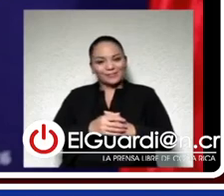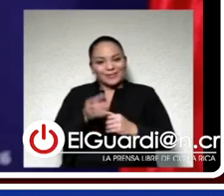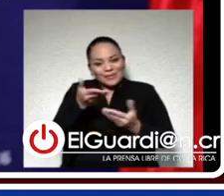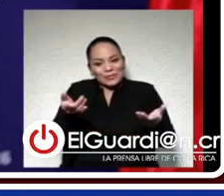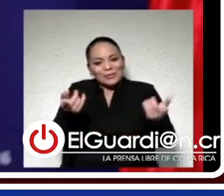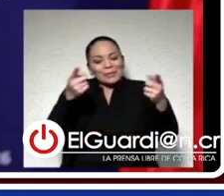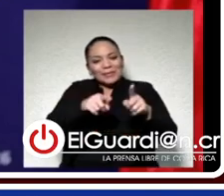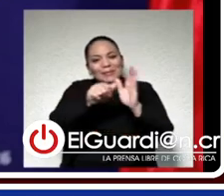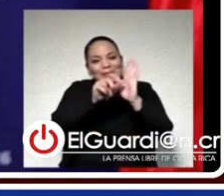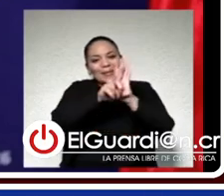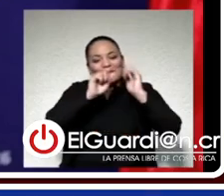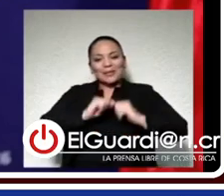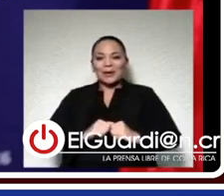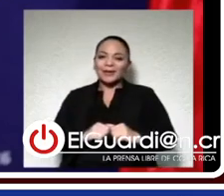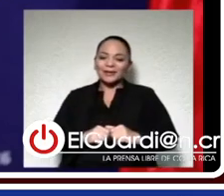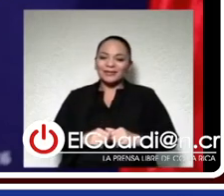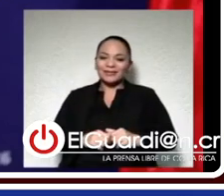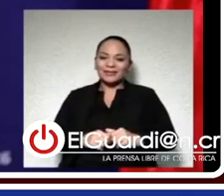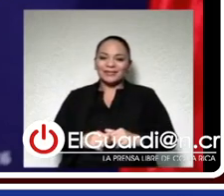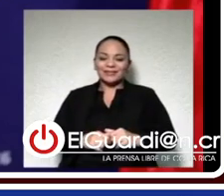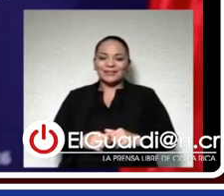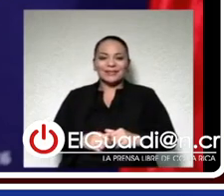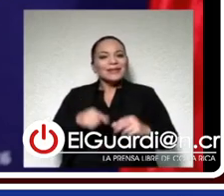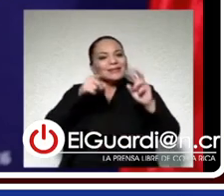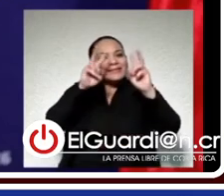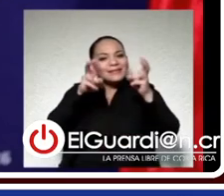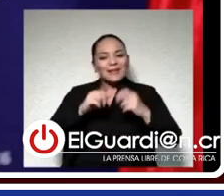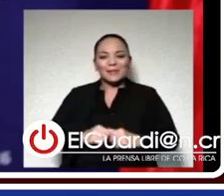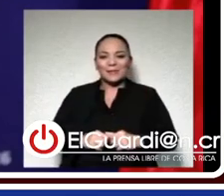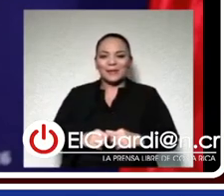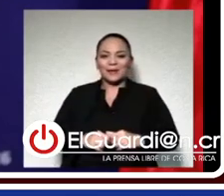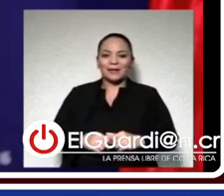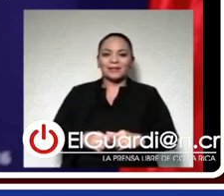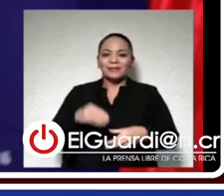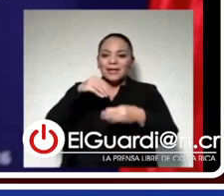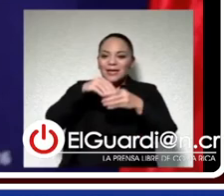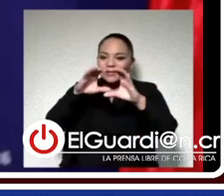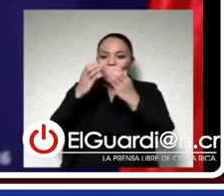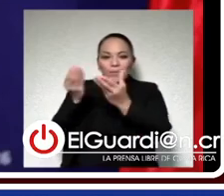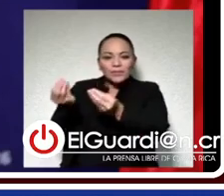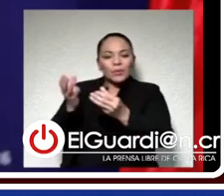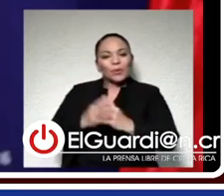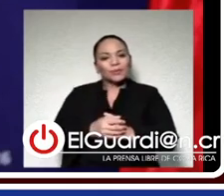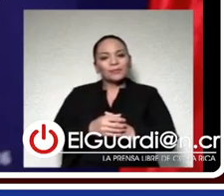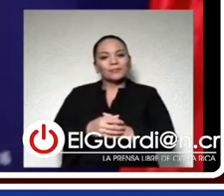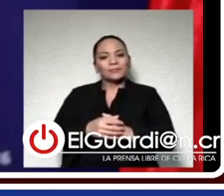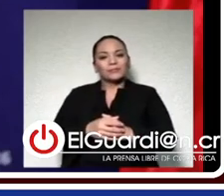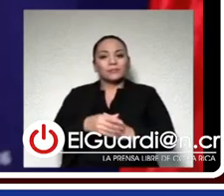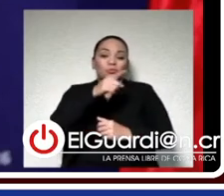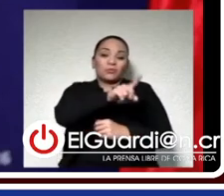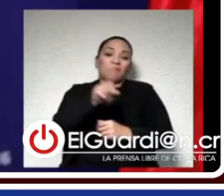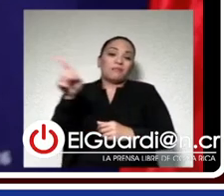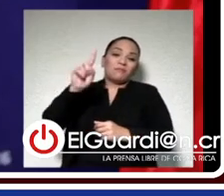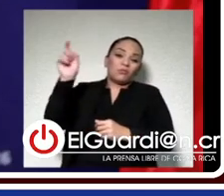Legislativa con este tema y en esa comisión. Te vaya, pregúntele a don Francisco Nicolás y a doña